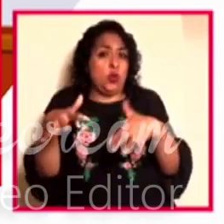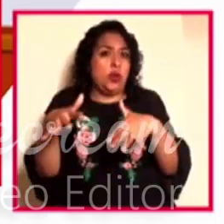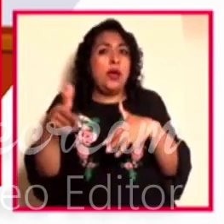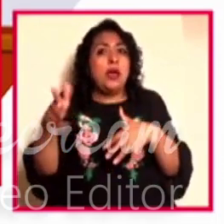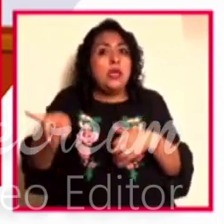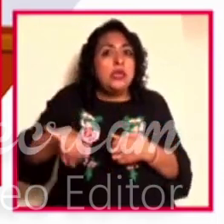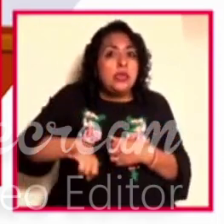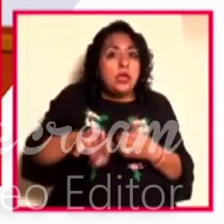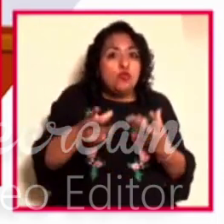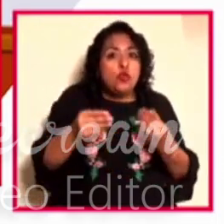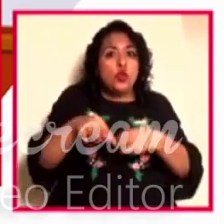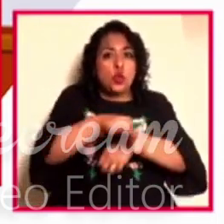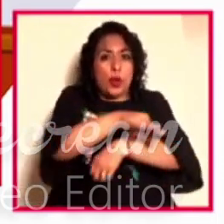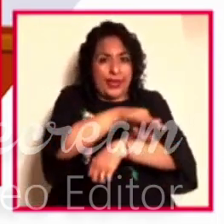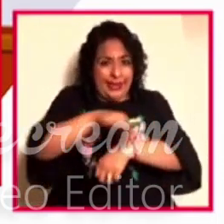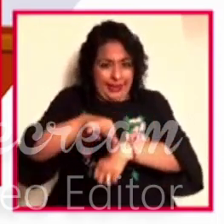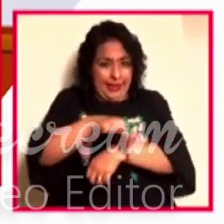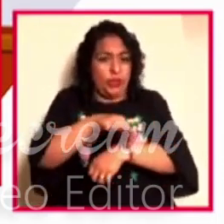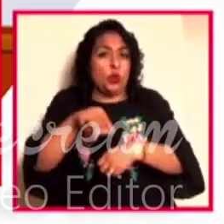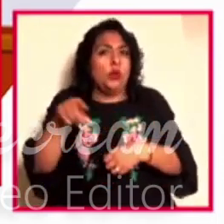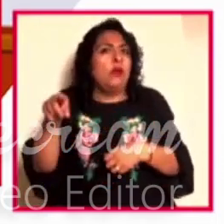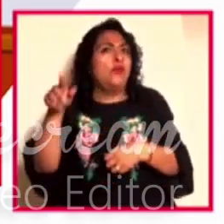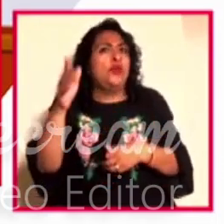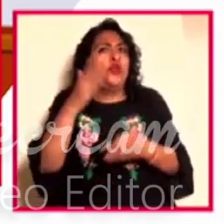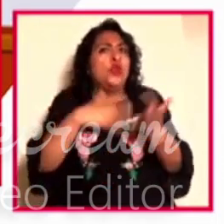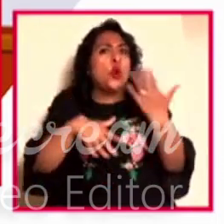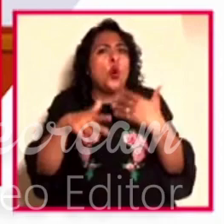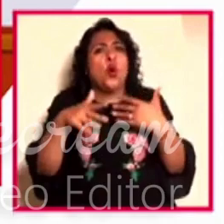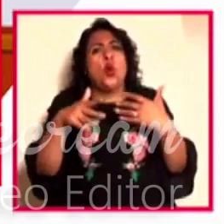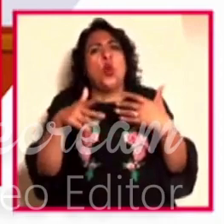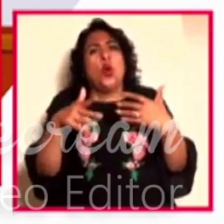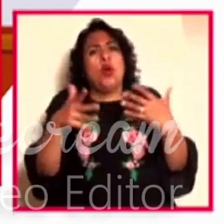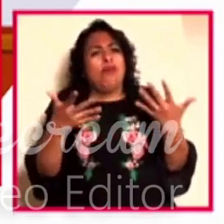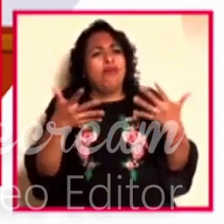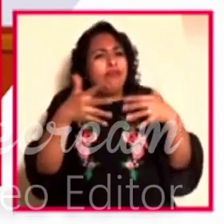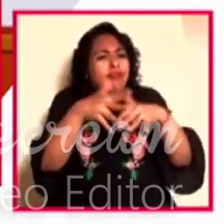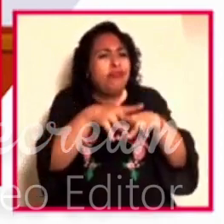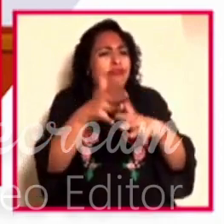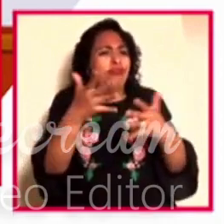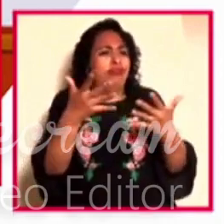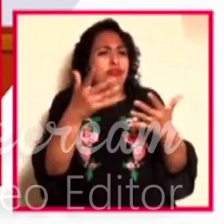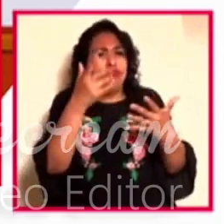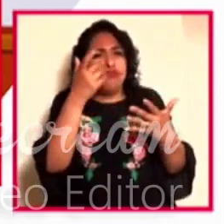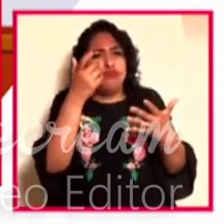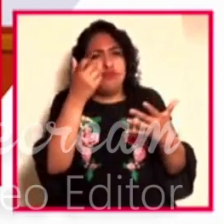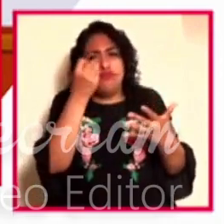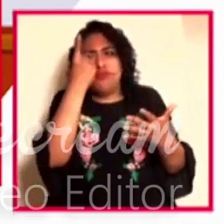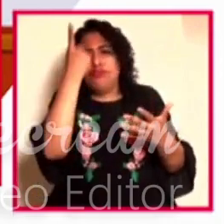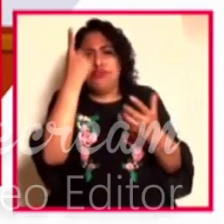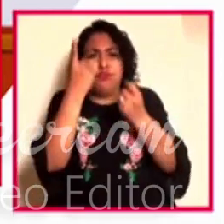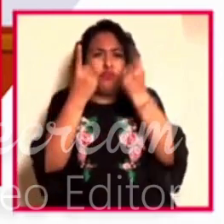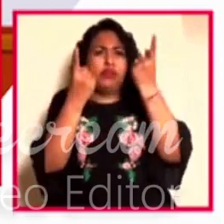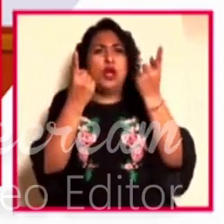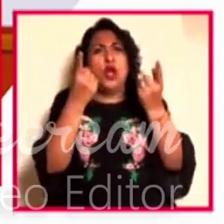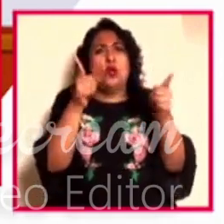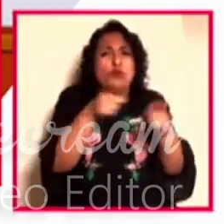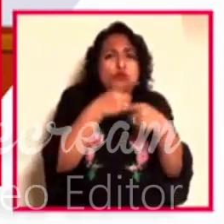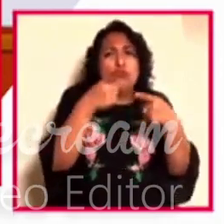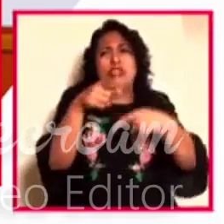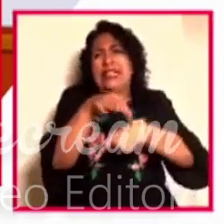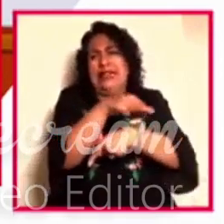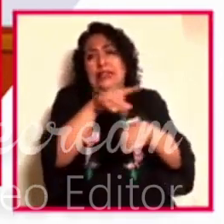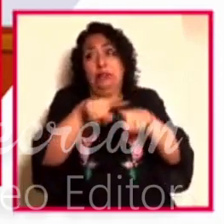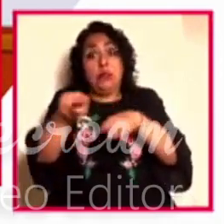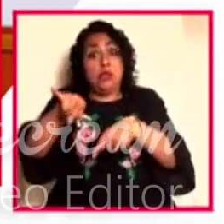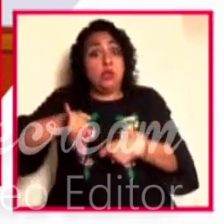la arquitectura, porque todo lo que era la composición, ya sea musical, arquitectónica, le interesaba. Y tenía este don de